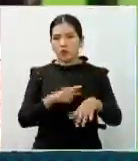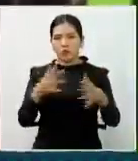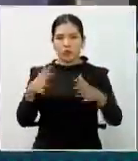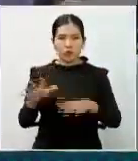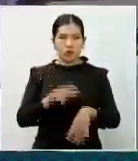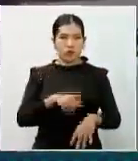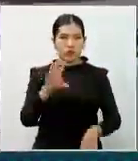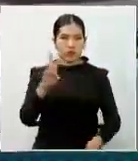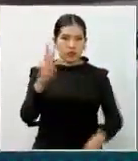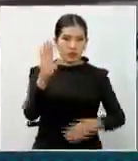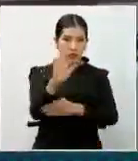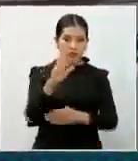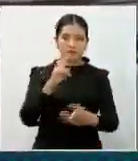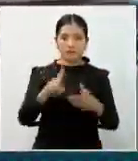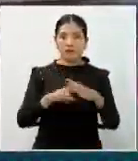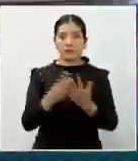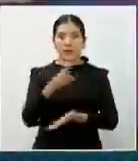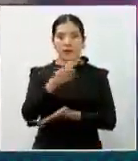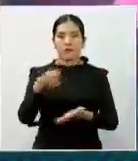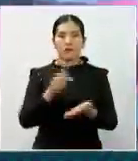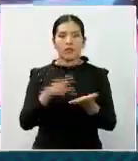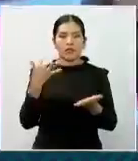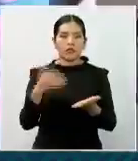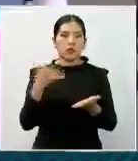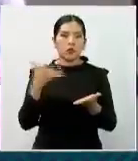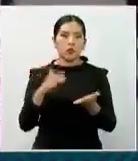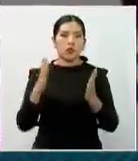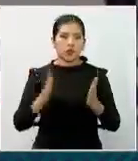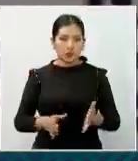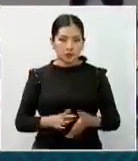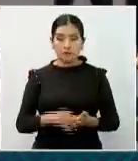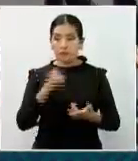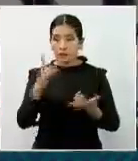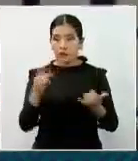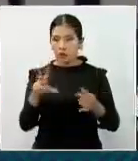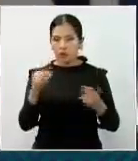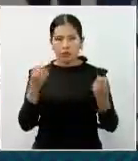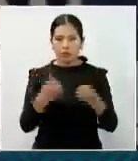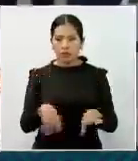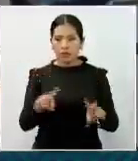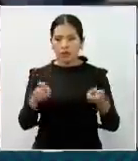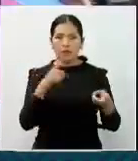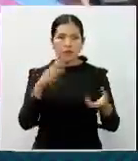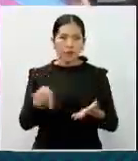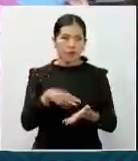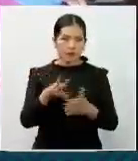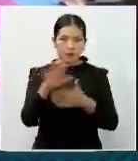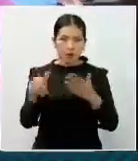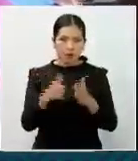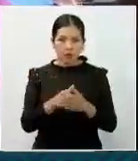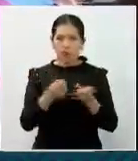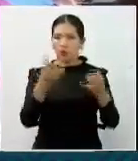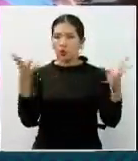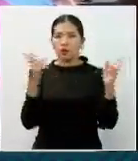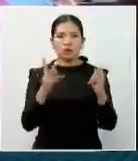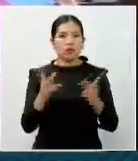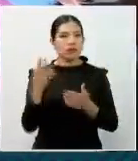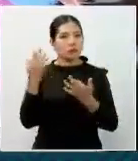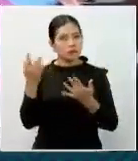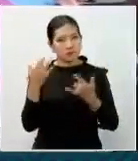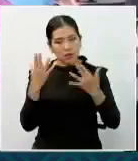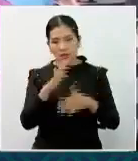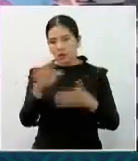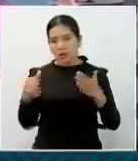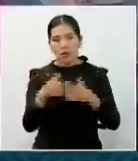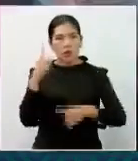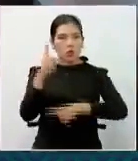y partirá desde la Plaza del Estudiante. Entonces no se pierdan este desfile, yo sé que mucha gente lo espera durante todo el